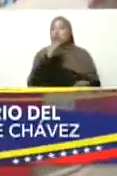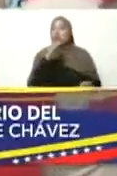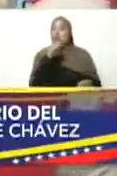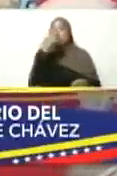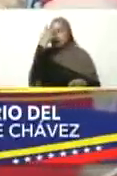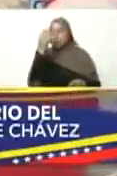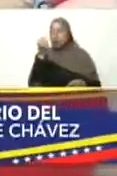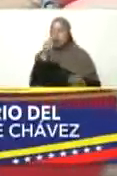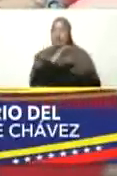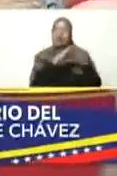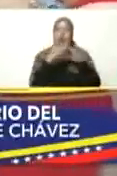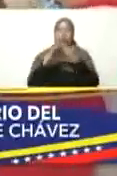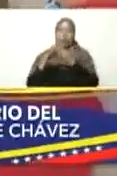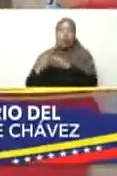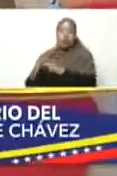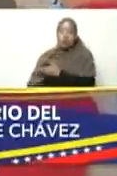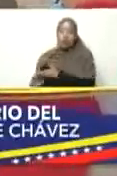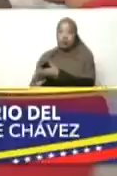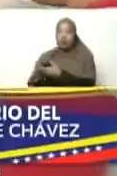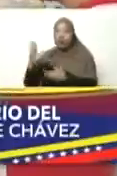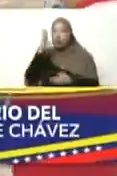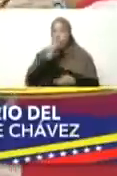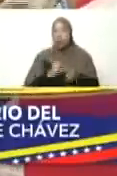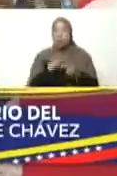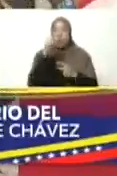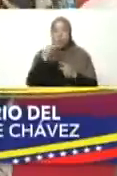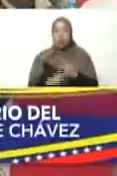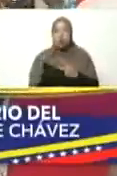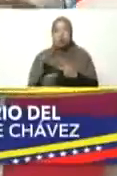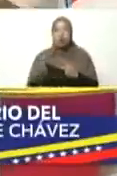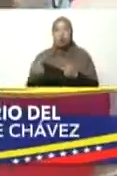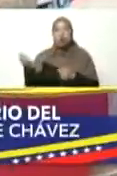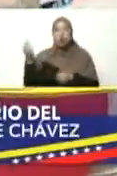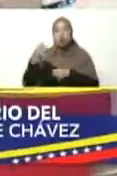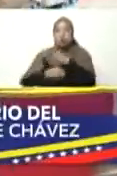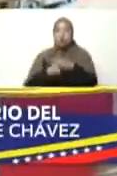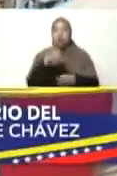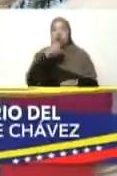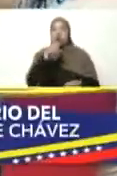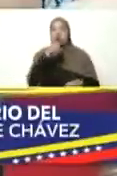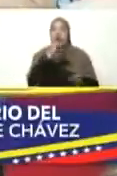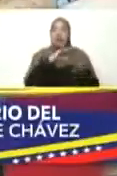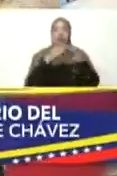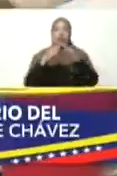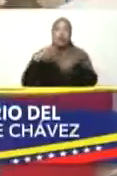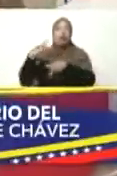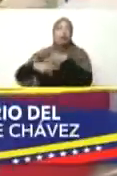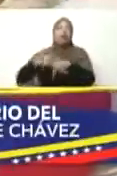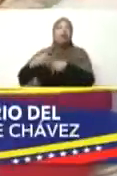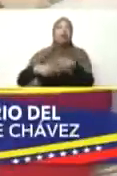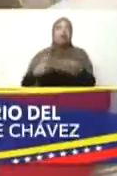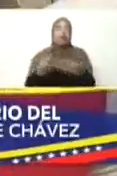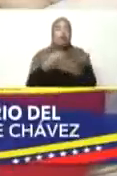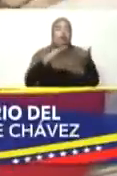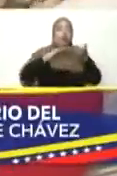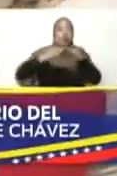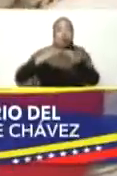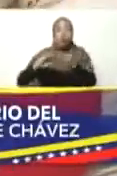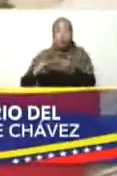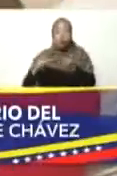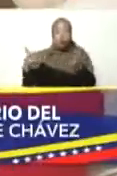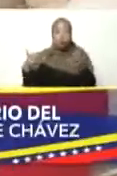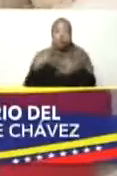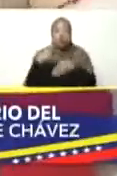entender la comuna sin proyecto productivo, es el elemento central. La comuna para producir